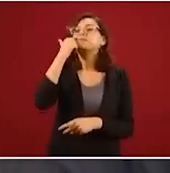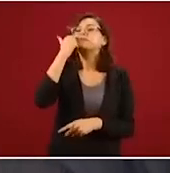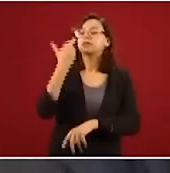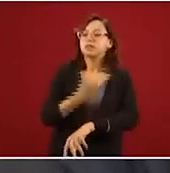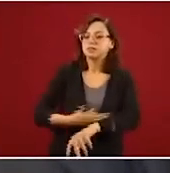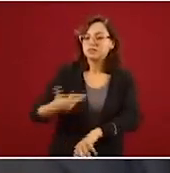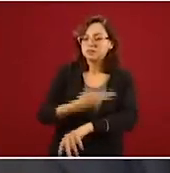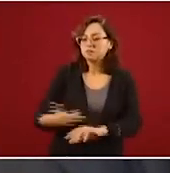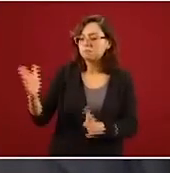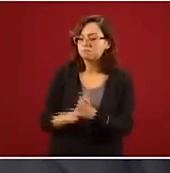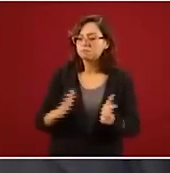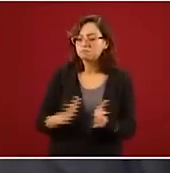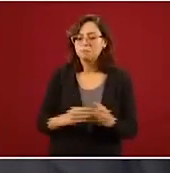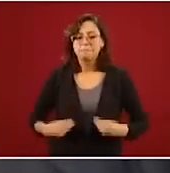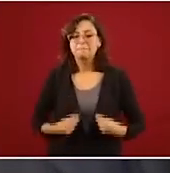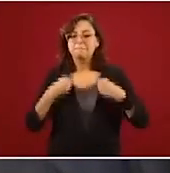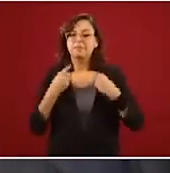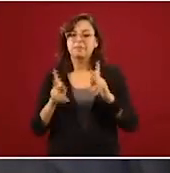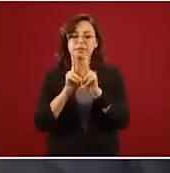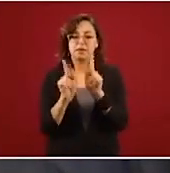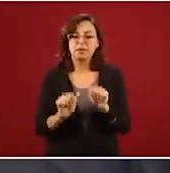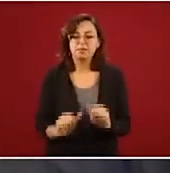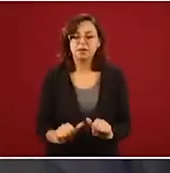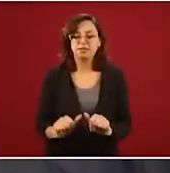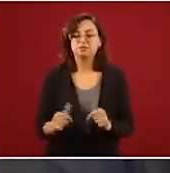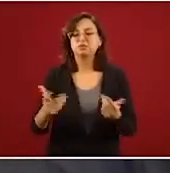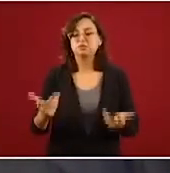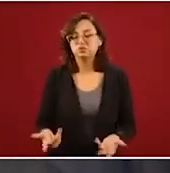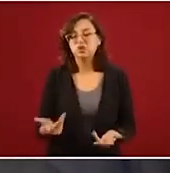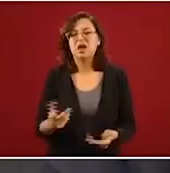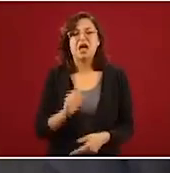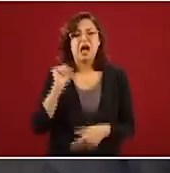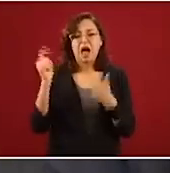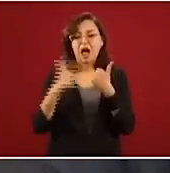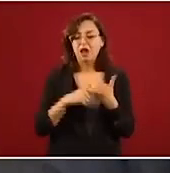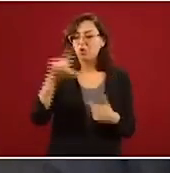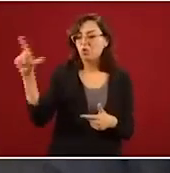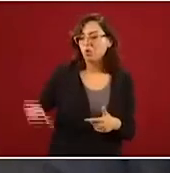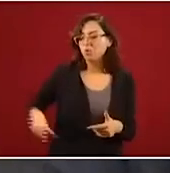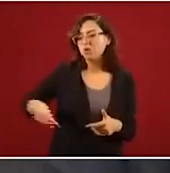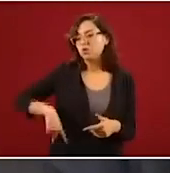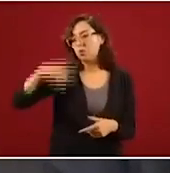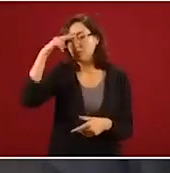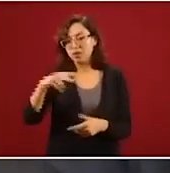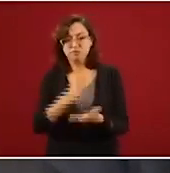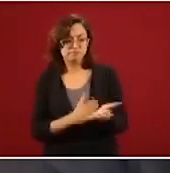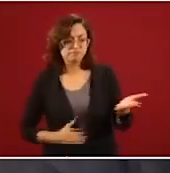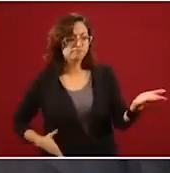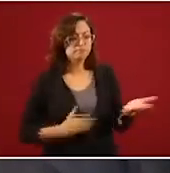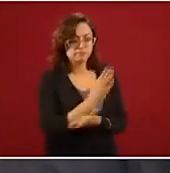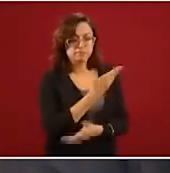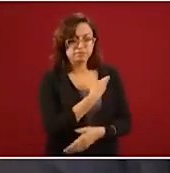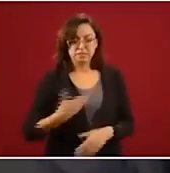en paz, señor presidente. Nunca he sabido que algún gobierno de México intervenga con el presidente de los Estados